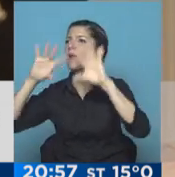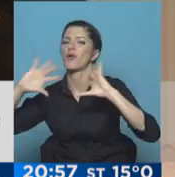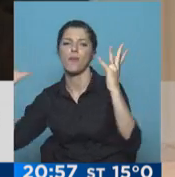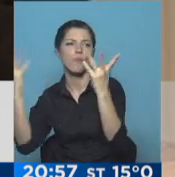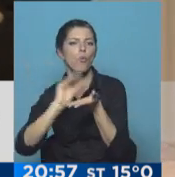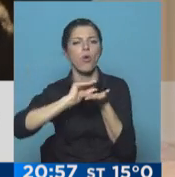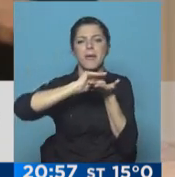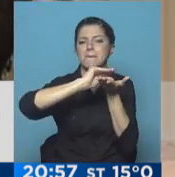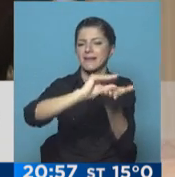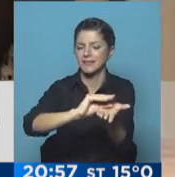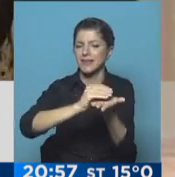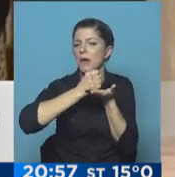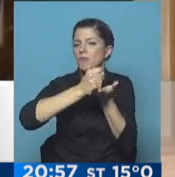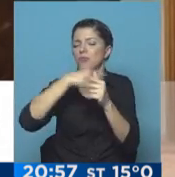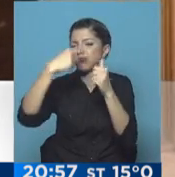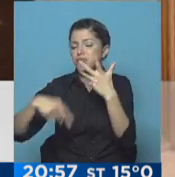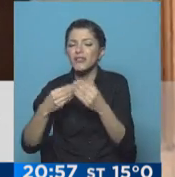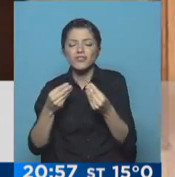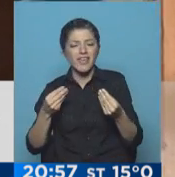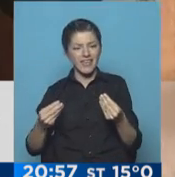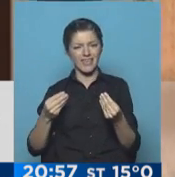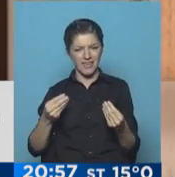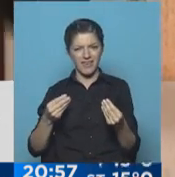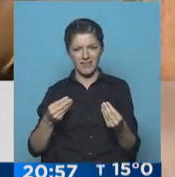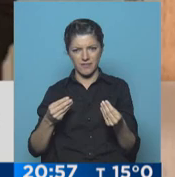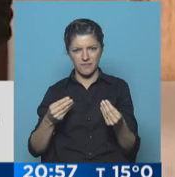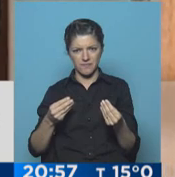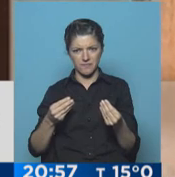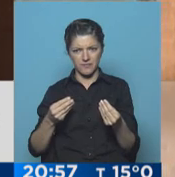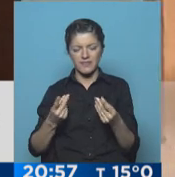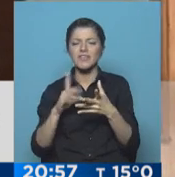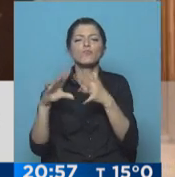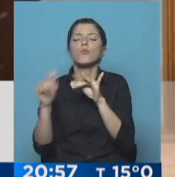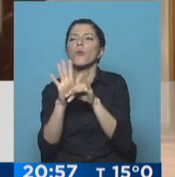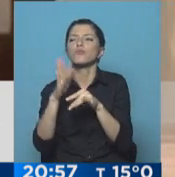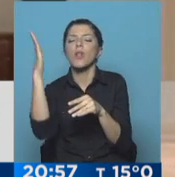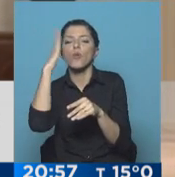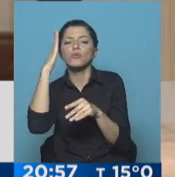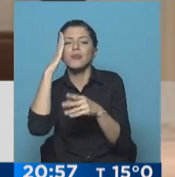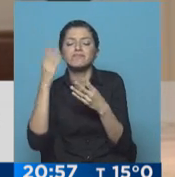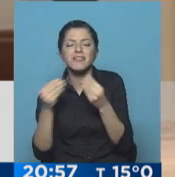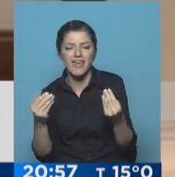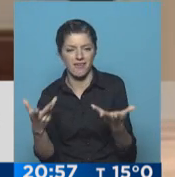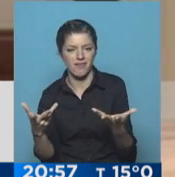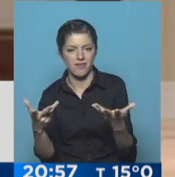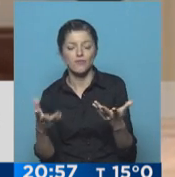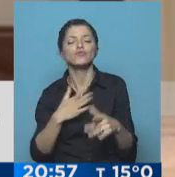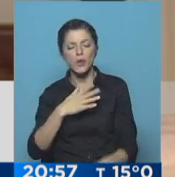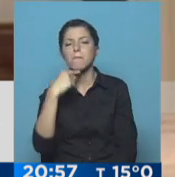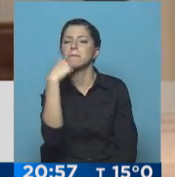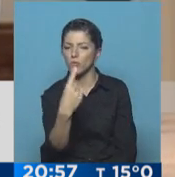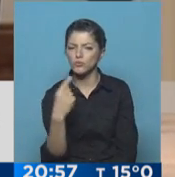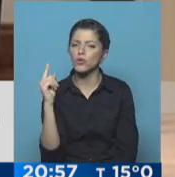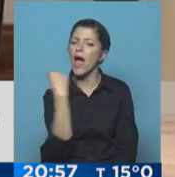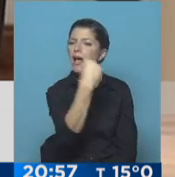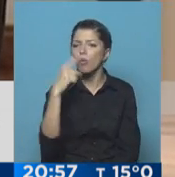invertir más? ¿Qué es lo que realmente mueve? ¿Hay una subordinación cultural? ¿Qué es lo que pasa? Eso es lo que yo le pregunto a todos